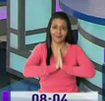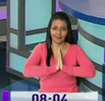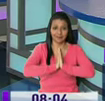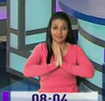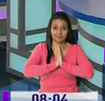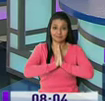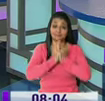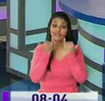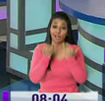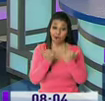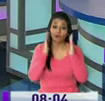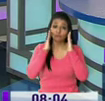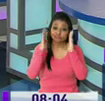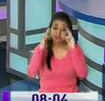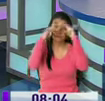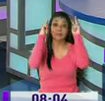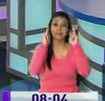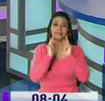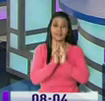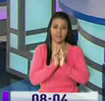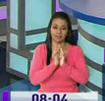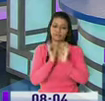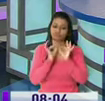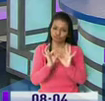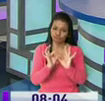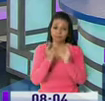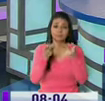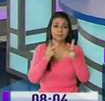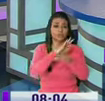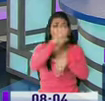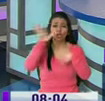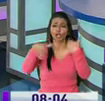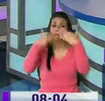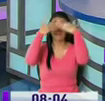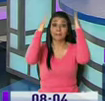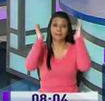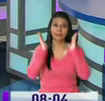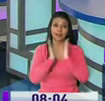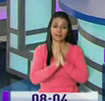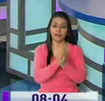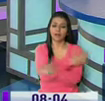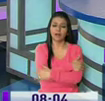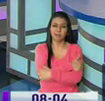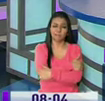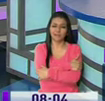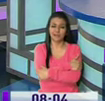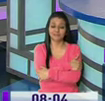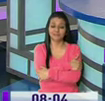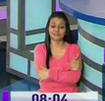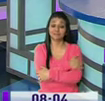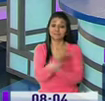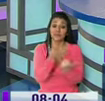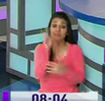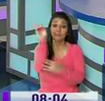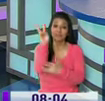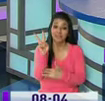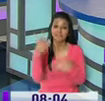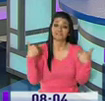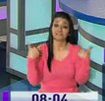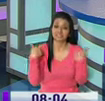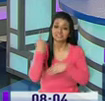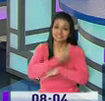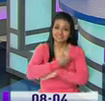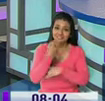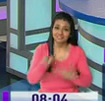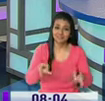a María, a la Virgen María. Y a todas las Marías les estrechamos un abrazo enorme. Así que es viernes de celebración también.